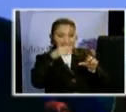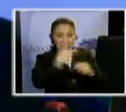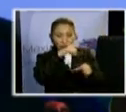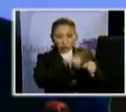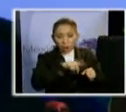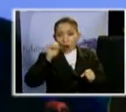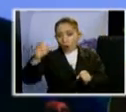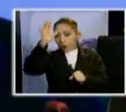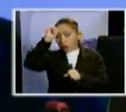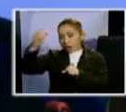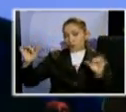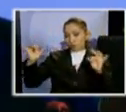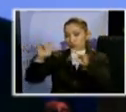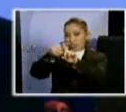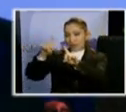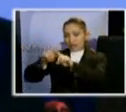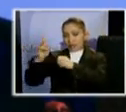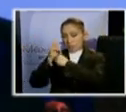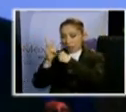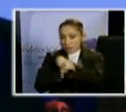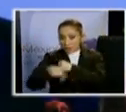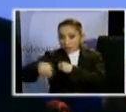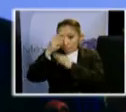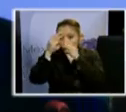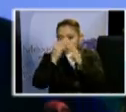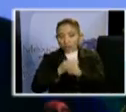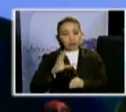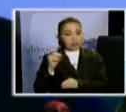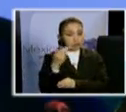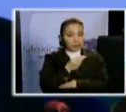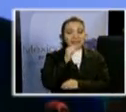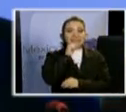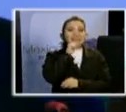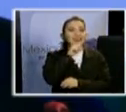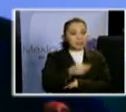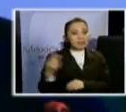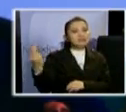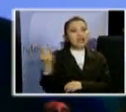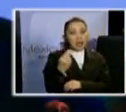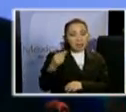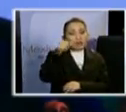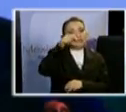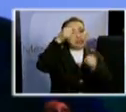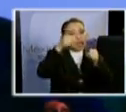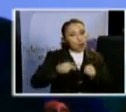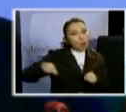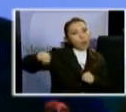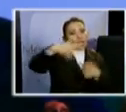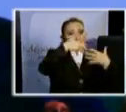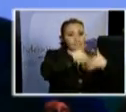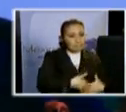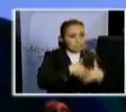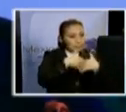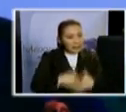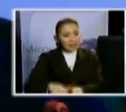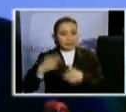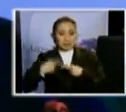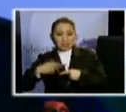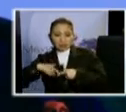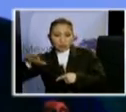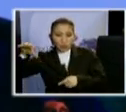acuerdos multilaterales a nivel global, lo que se requiere. También necesitamos asegurarnos que las empresas, la